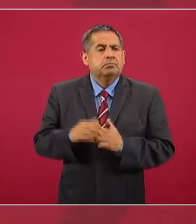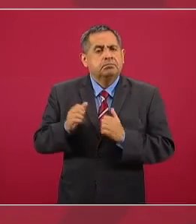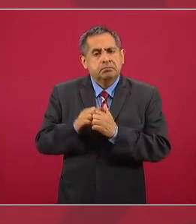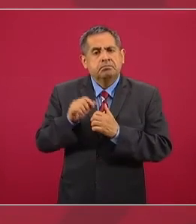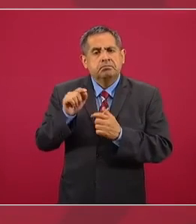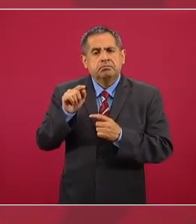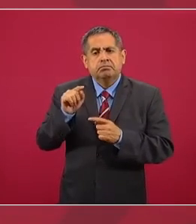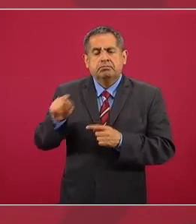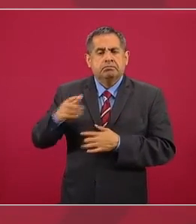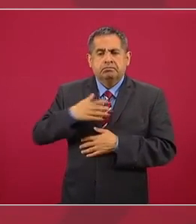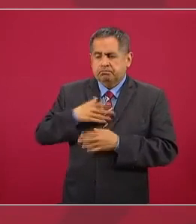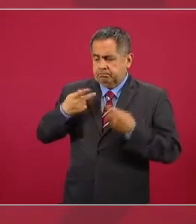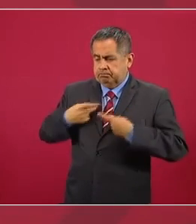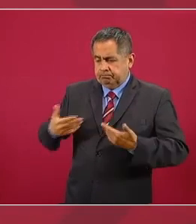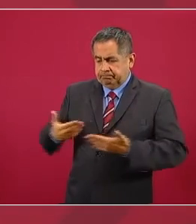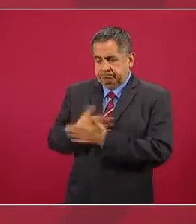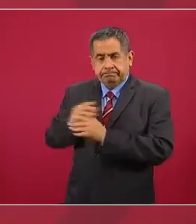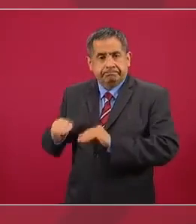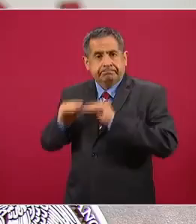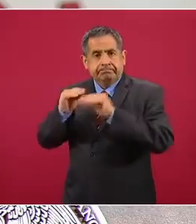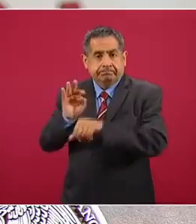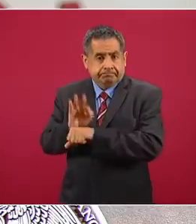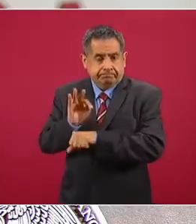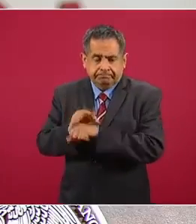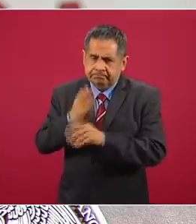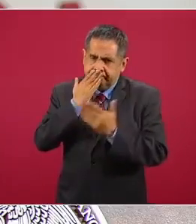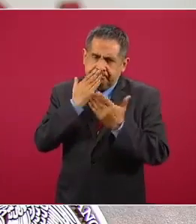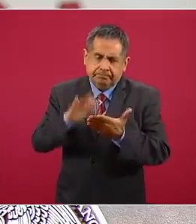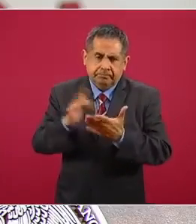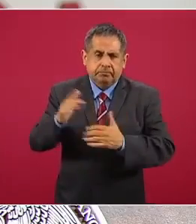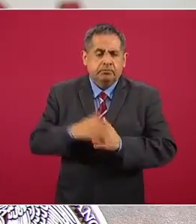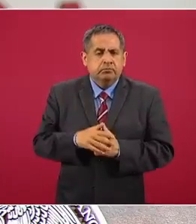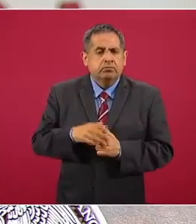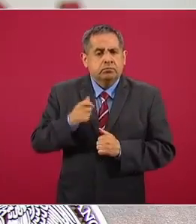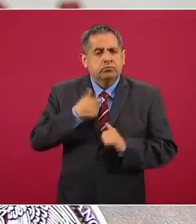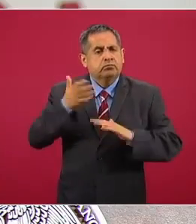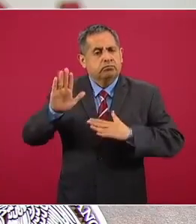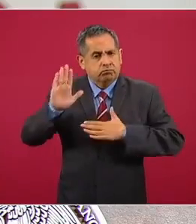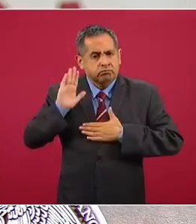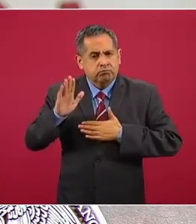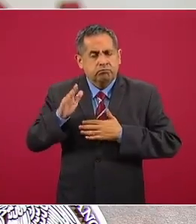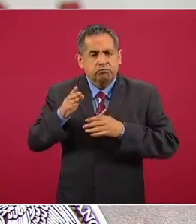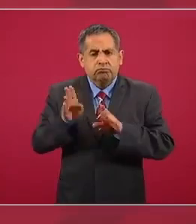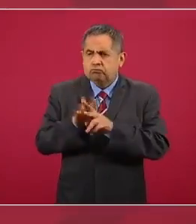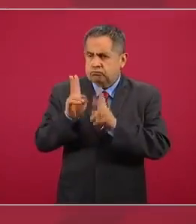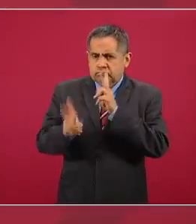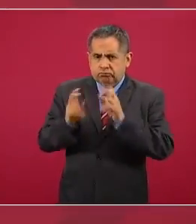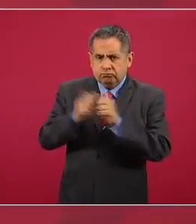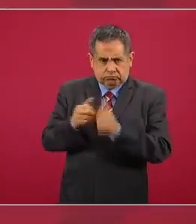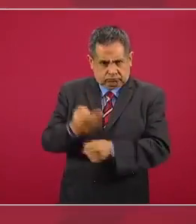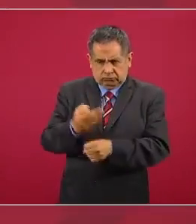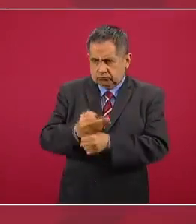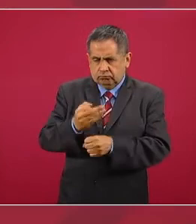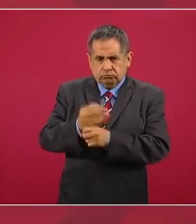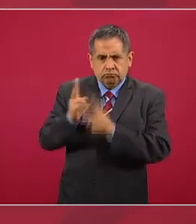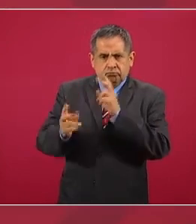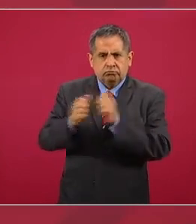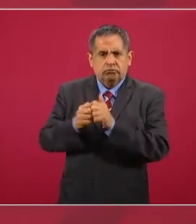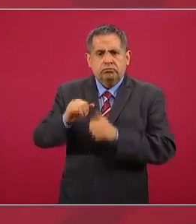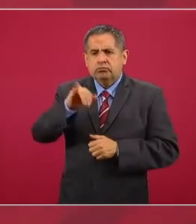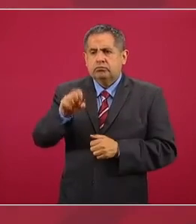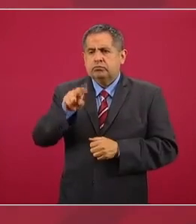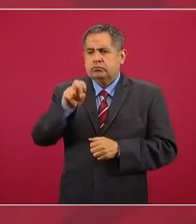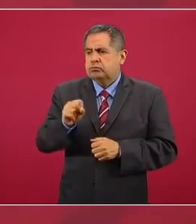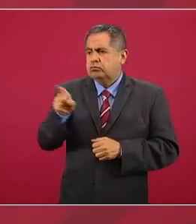con nuestros paisanos, y te propongo que platiquen ahora con